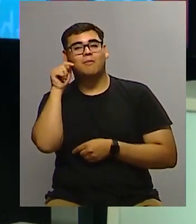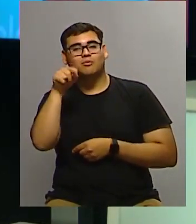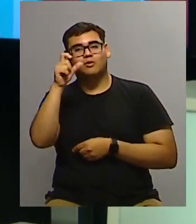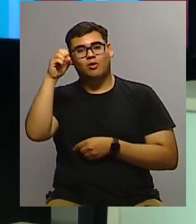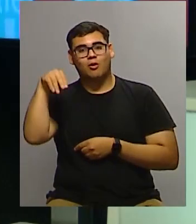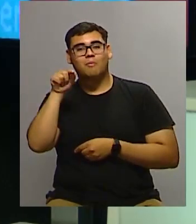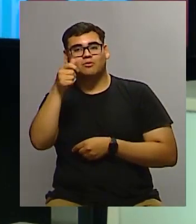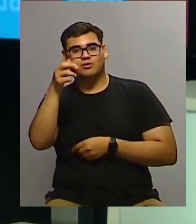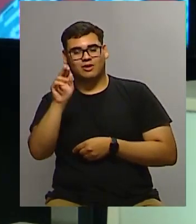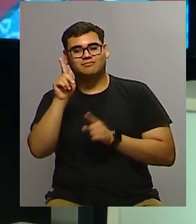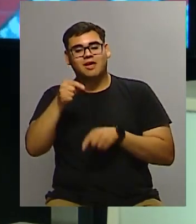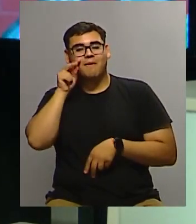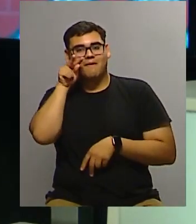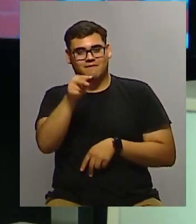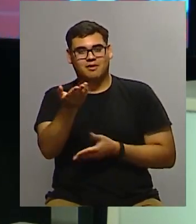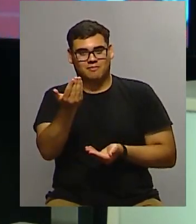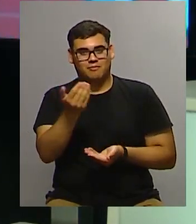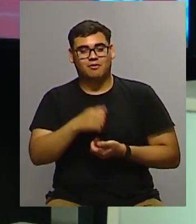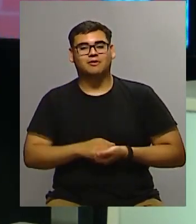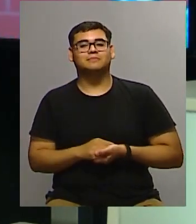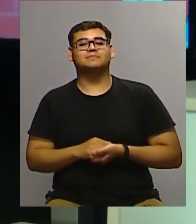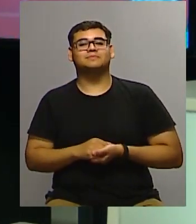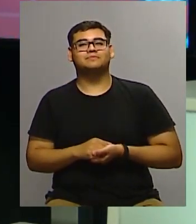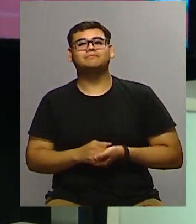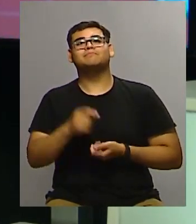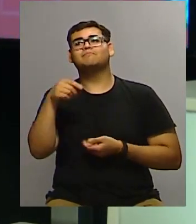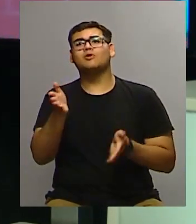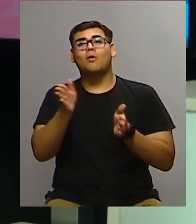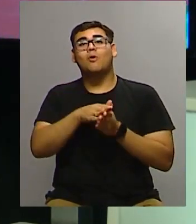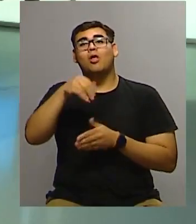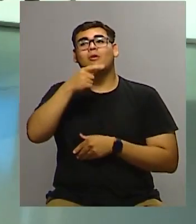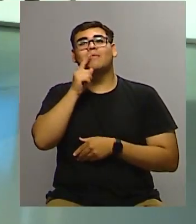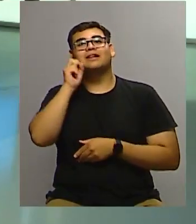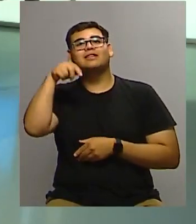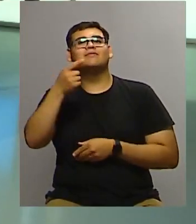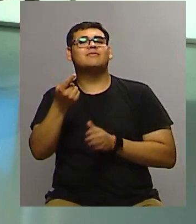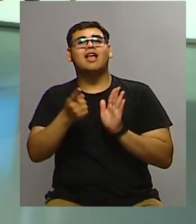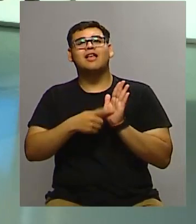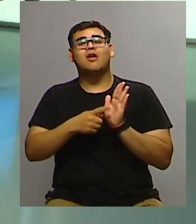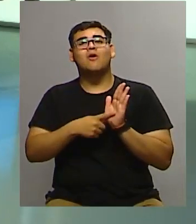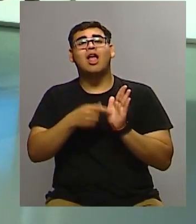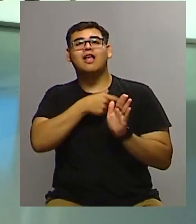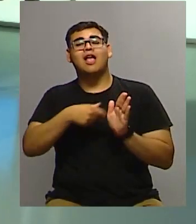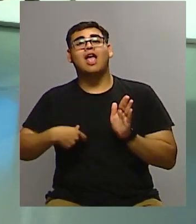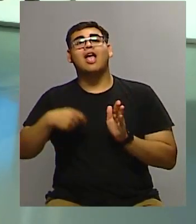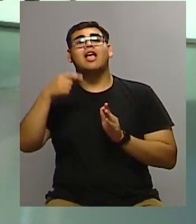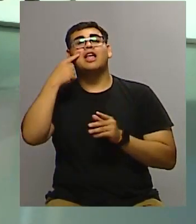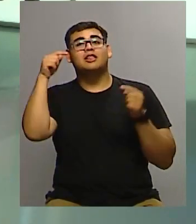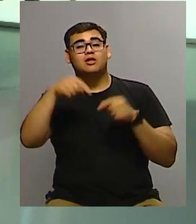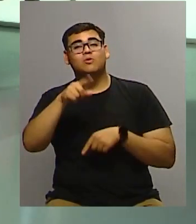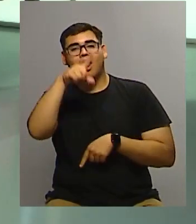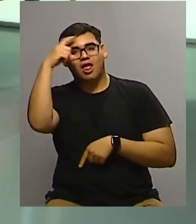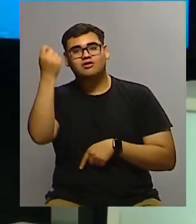www.unidiversidad.com.ar es la otra opción a través de la plataforma de streaming. Estamos con Martín Hinojosa, que es el titular del INB, del Instituto Nacional de